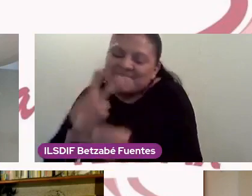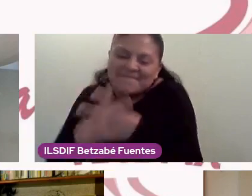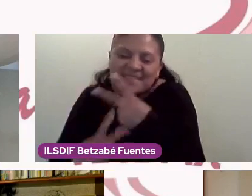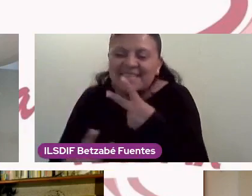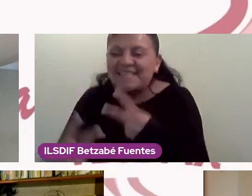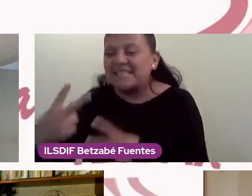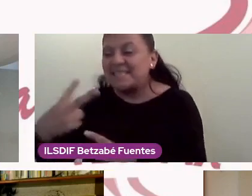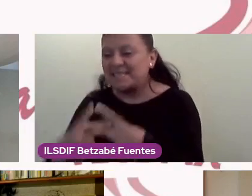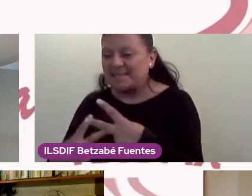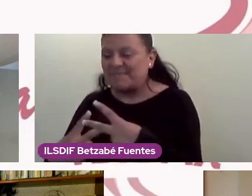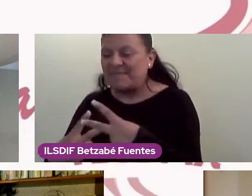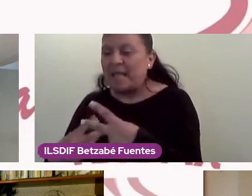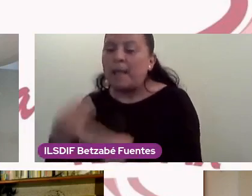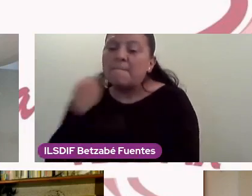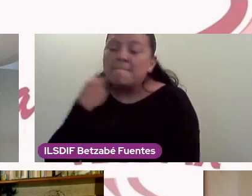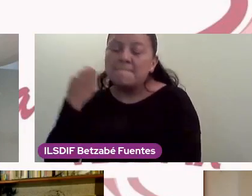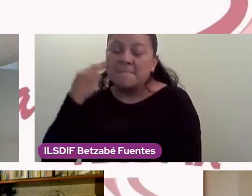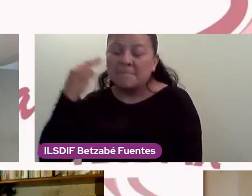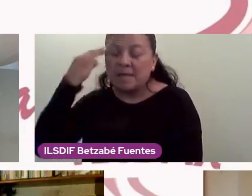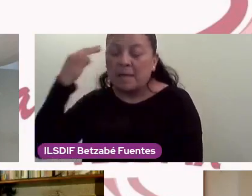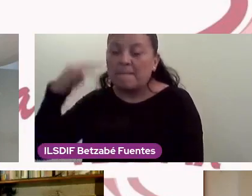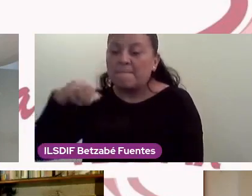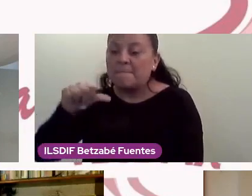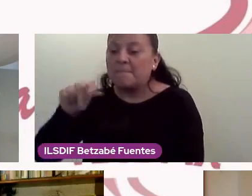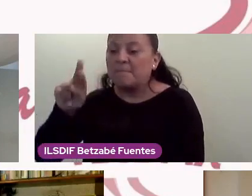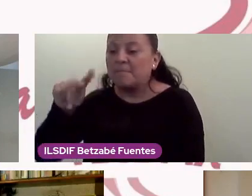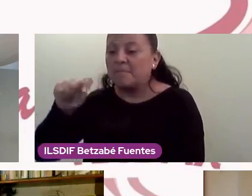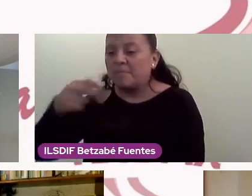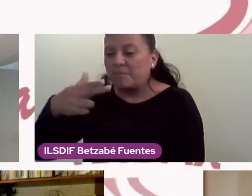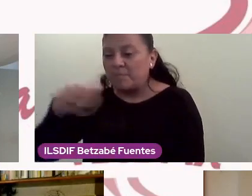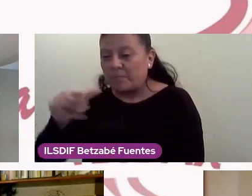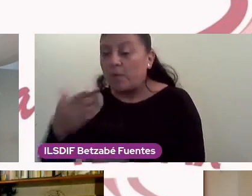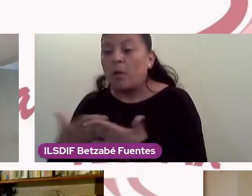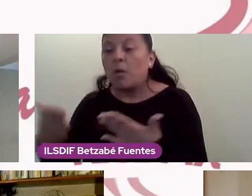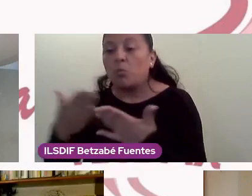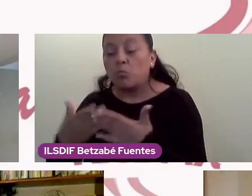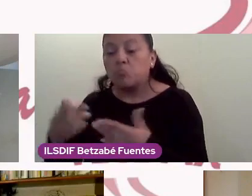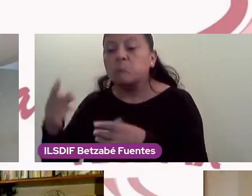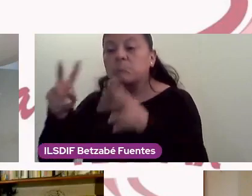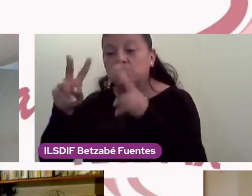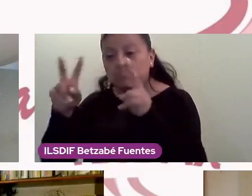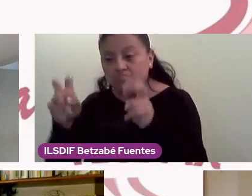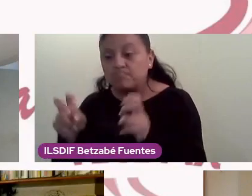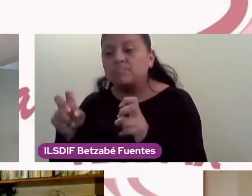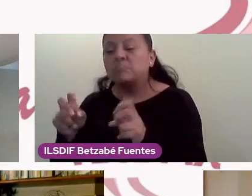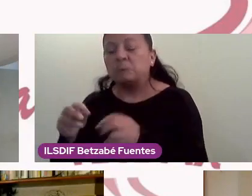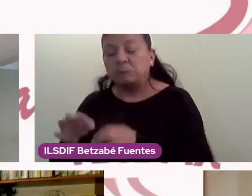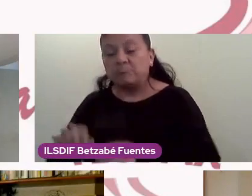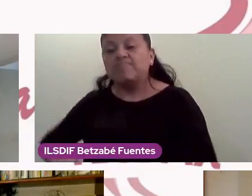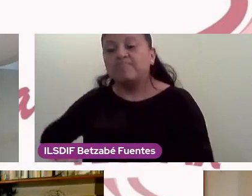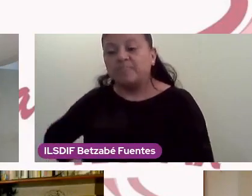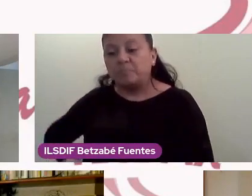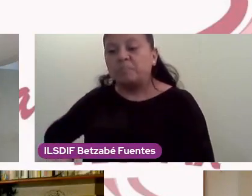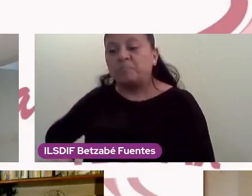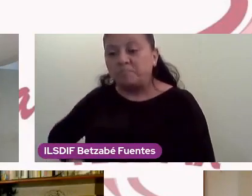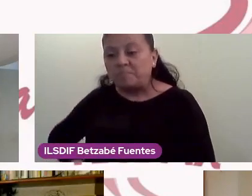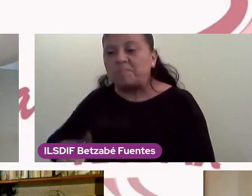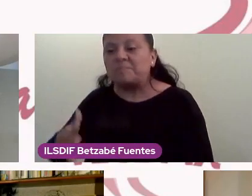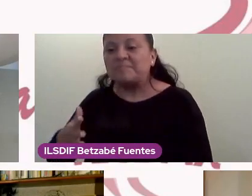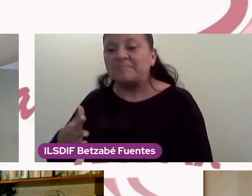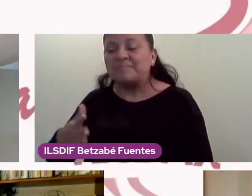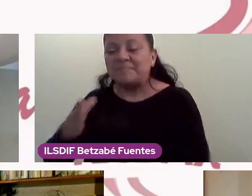Mexicanas del DIF. Licenciada Rebeca Olivia Sánchez Andín, directora general del DIF Ciudad de México, gracias, muchas gracias por esta colaboración para